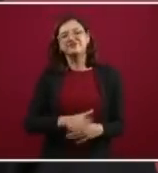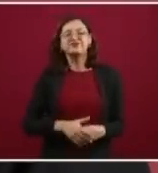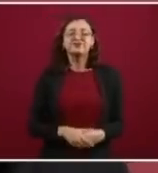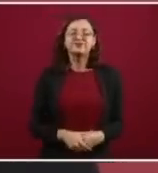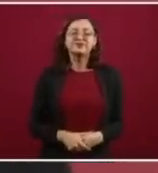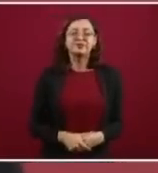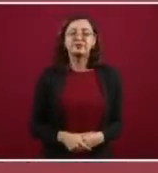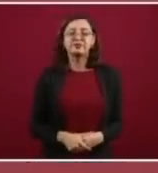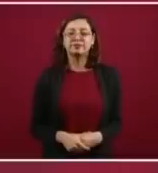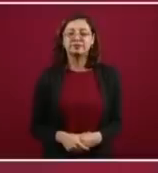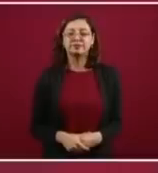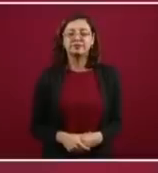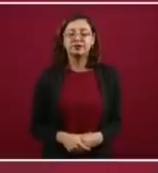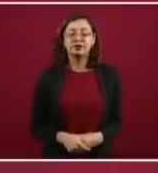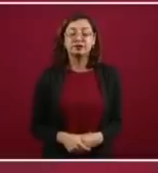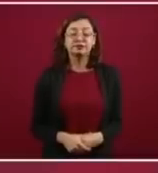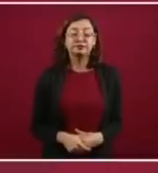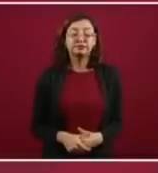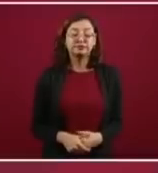Son